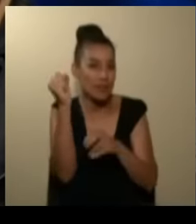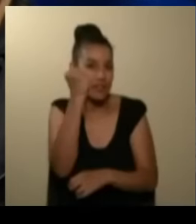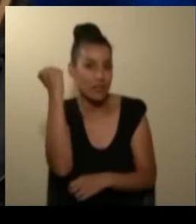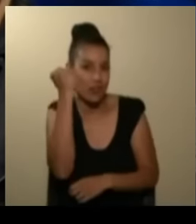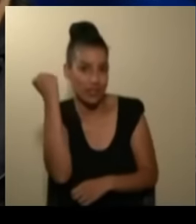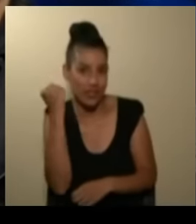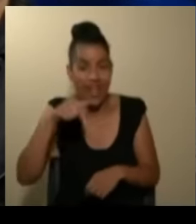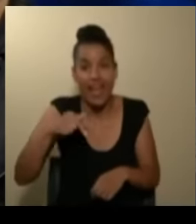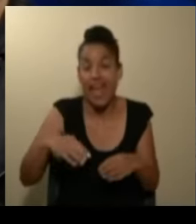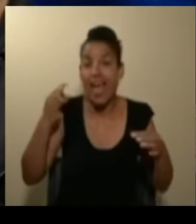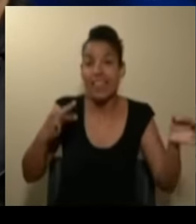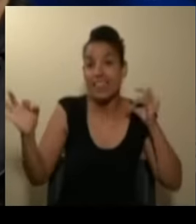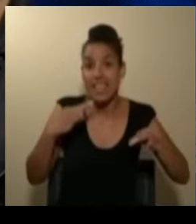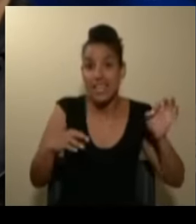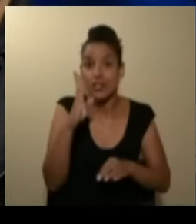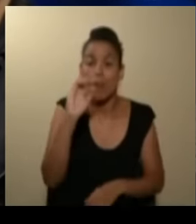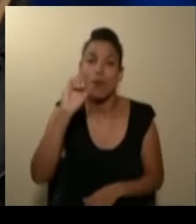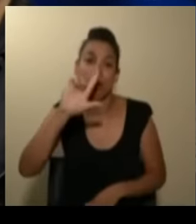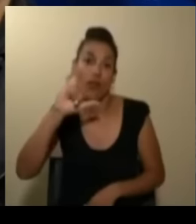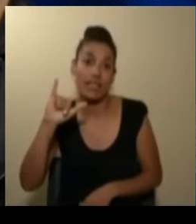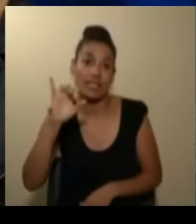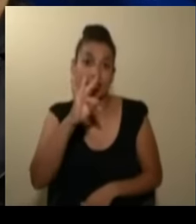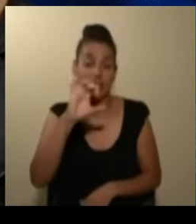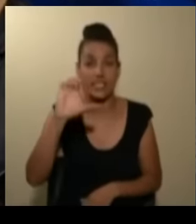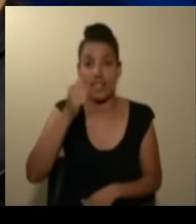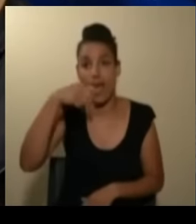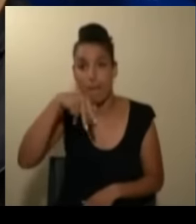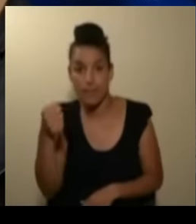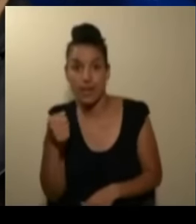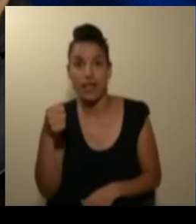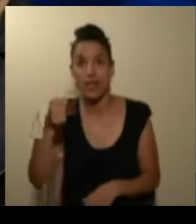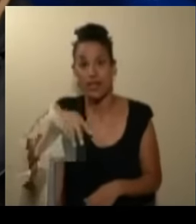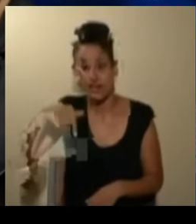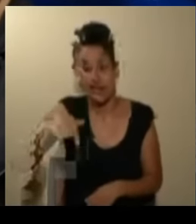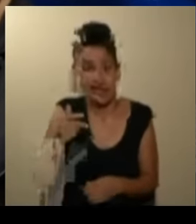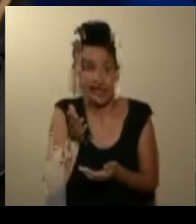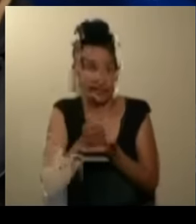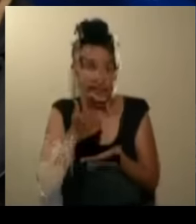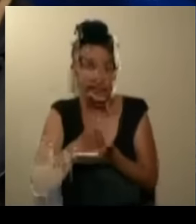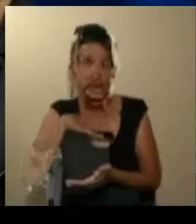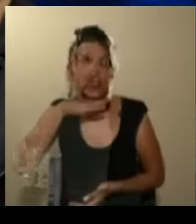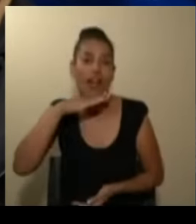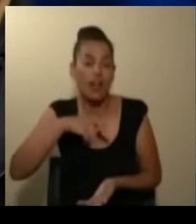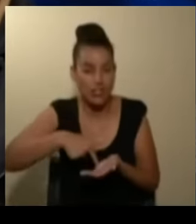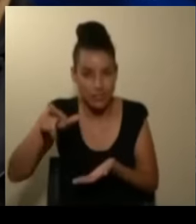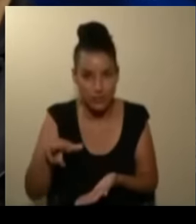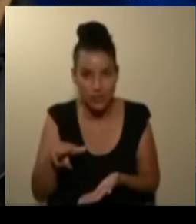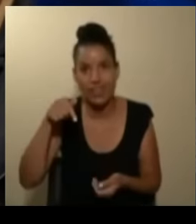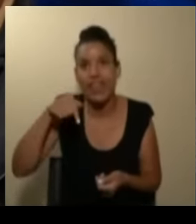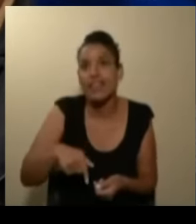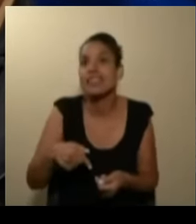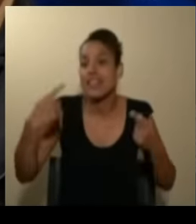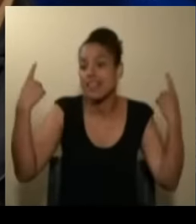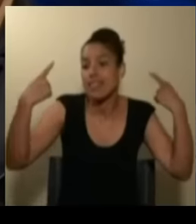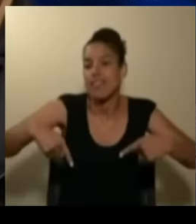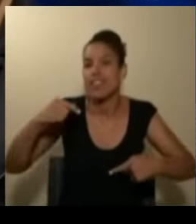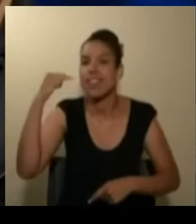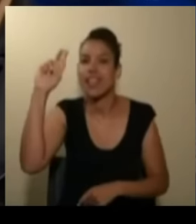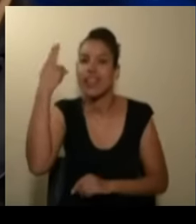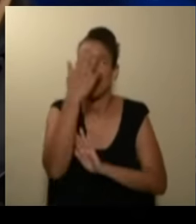el Politeama de Canelones, en vivo a través de Cardinal TV, de los canales locales y demás medios de comunicación, en este debate nacional entre los